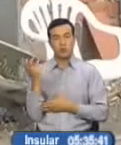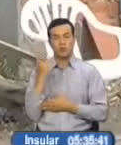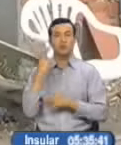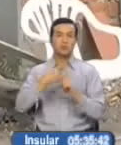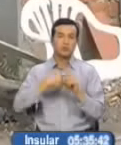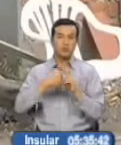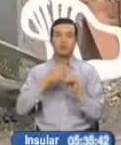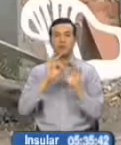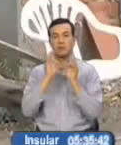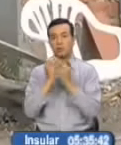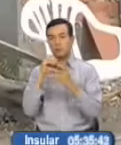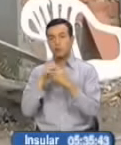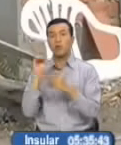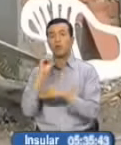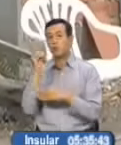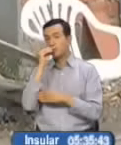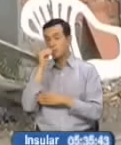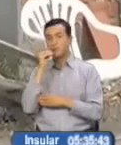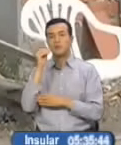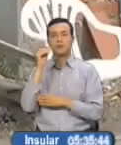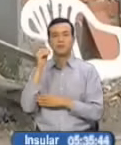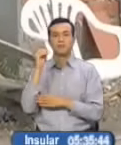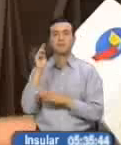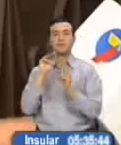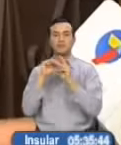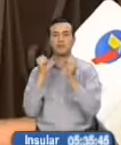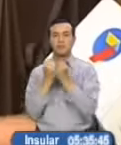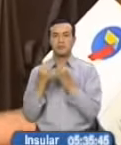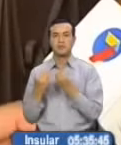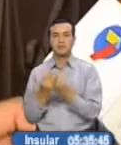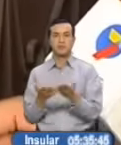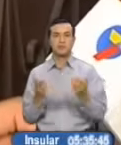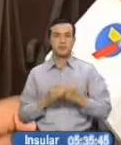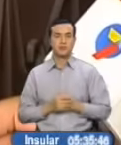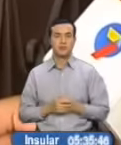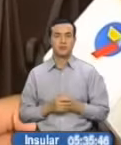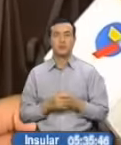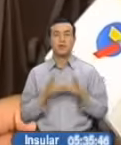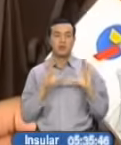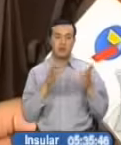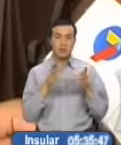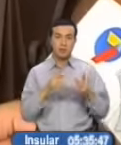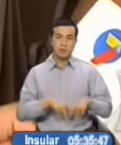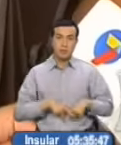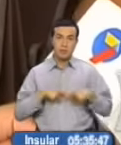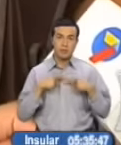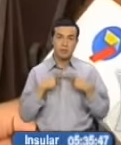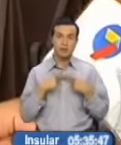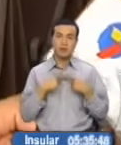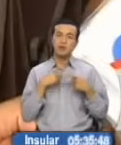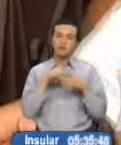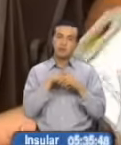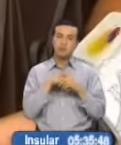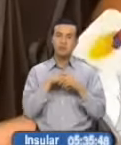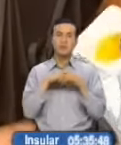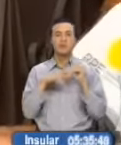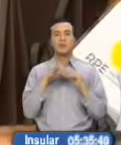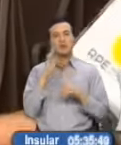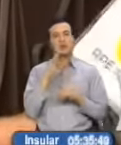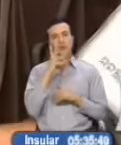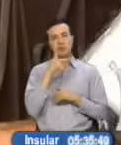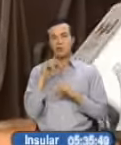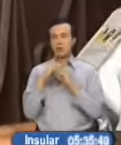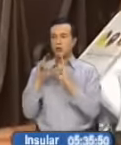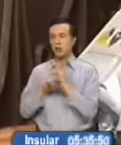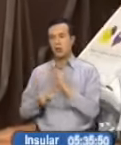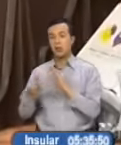y alimentación otorgados recientemente por el MIES. No es lo mismo vivir en un departamento que en una carpa, el sol, más que todo por mi